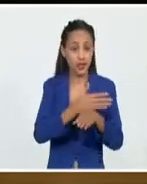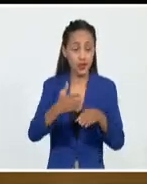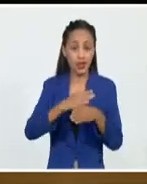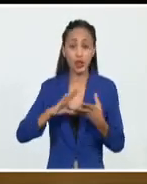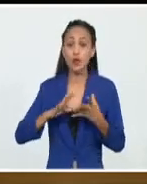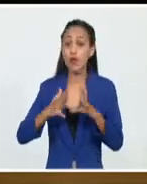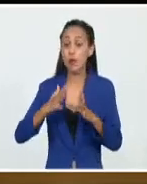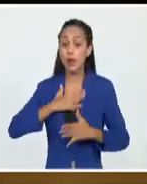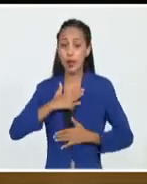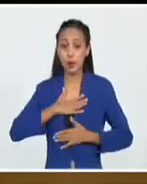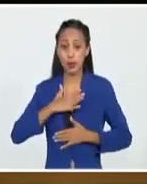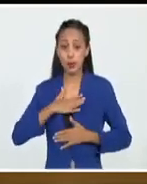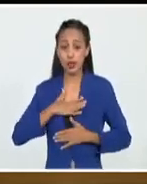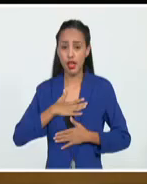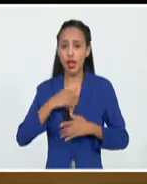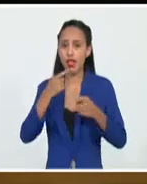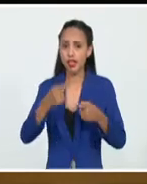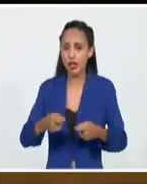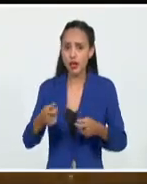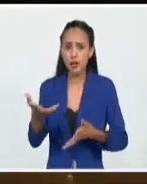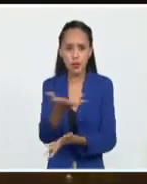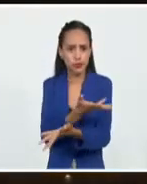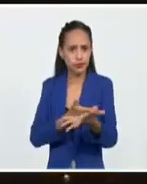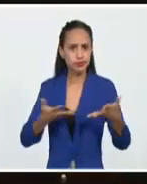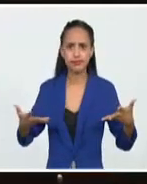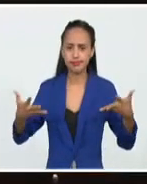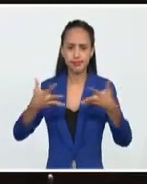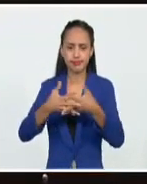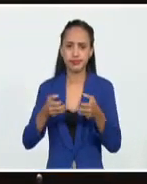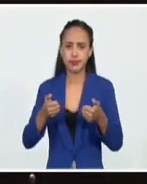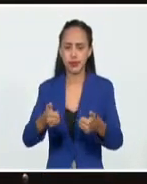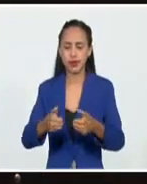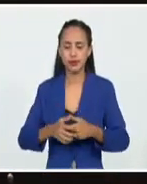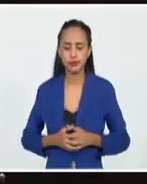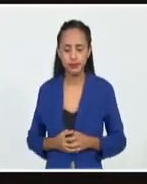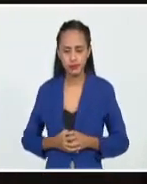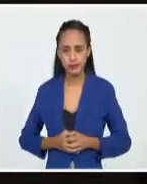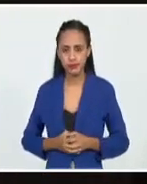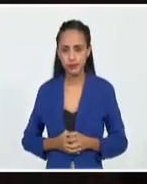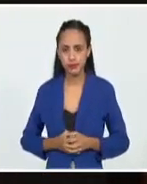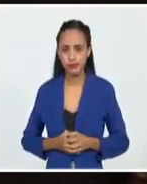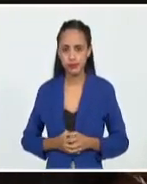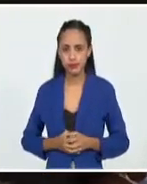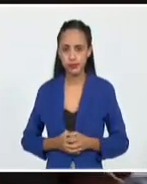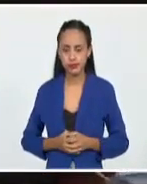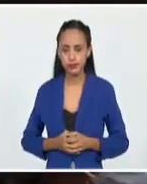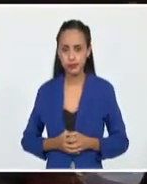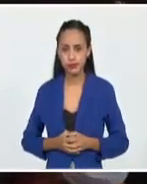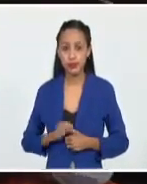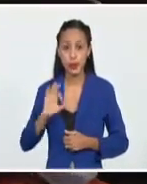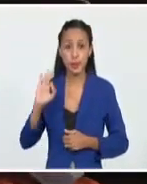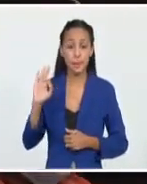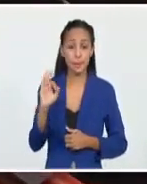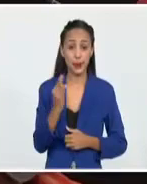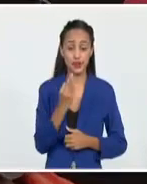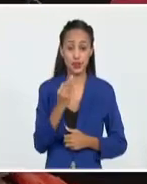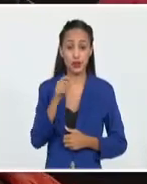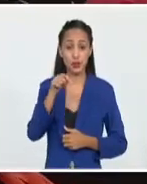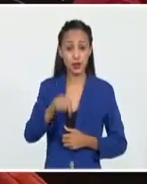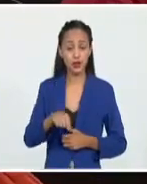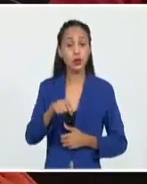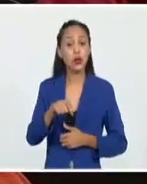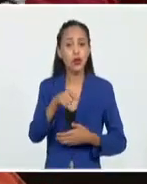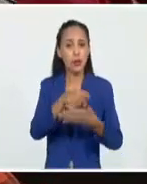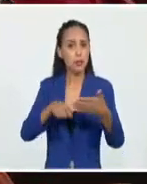gestión adecuadamente interrelacionadas. El perfeccionamiento integral del sistema de dirección planificada del